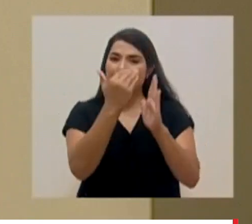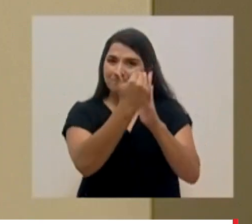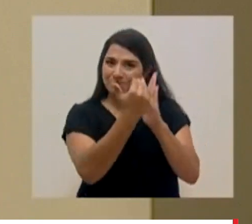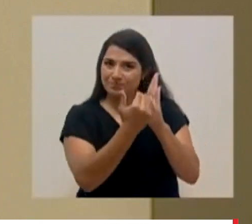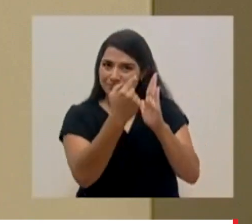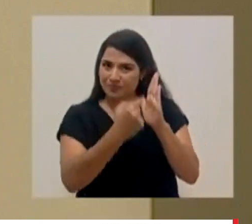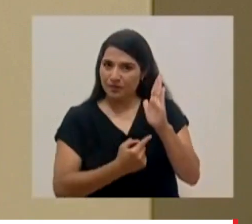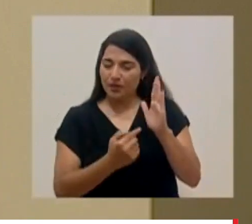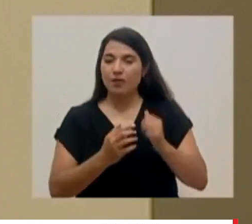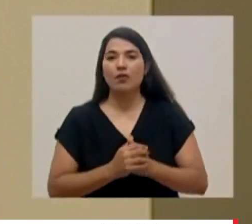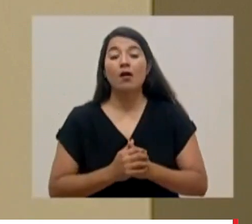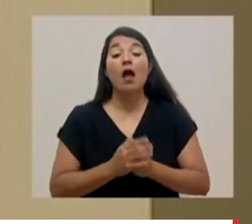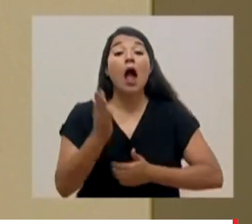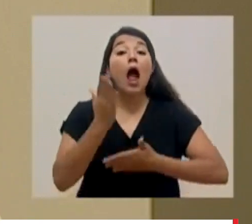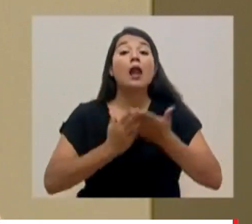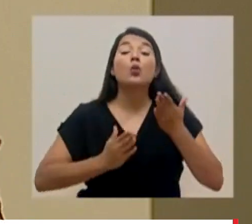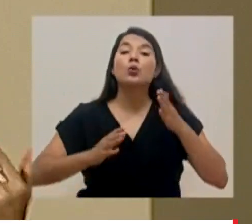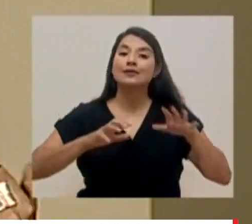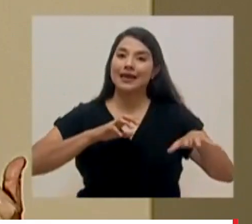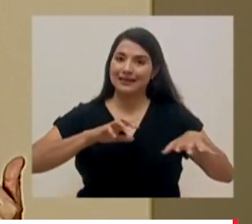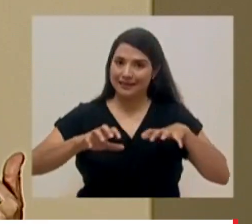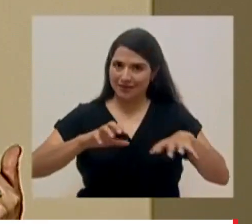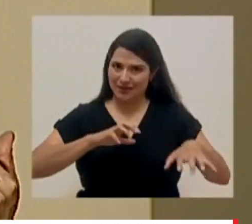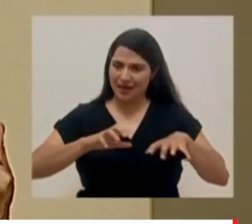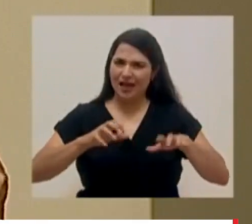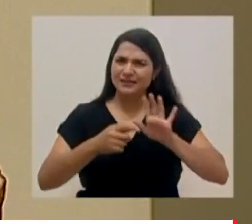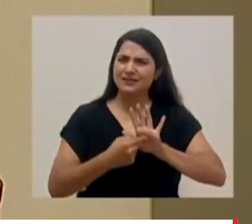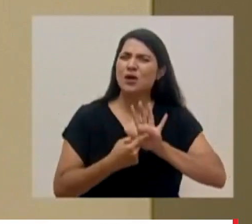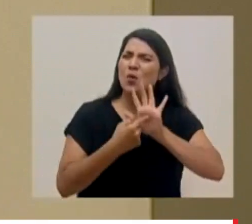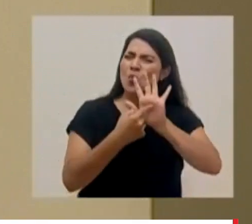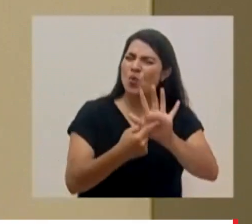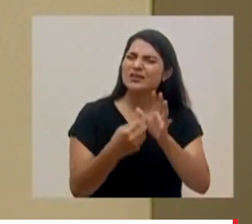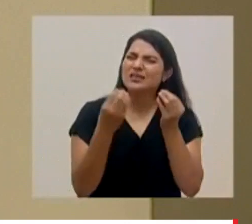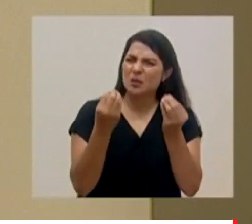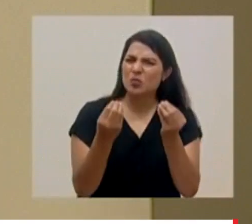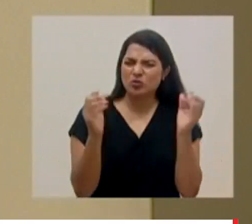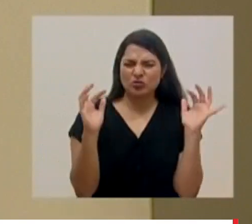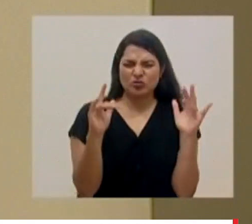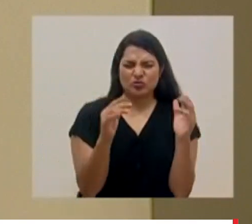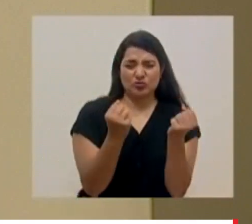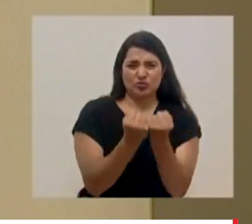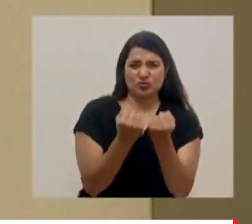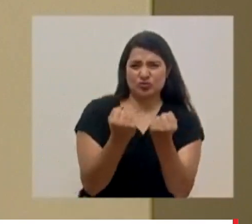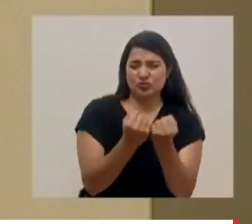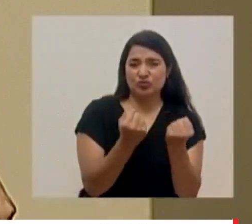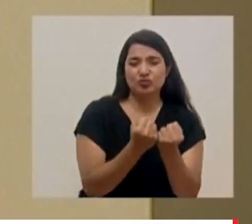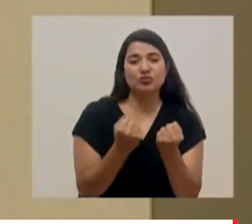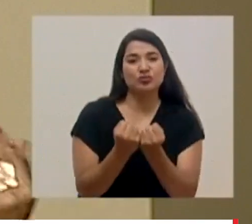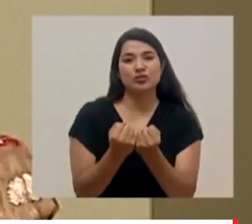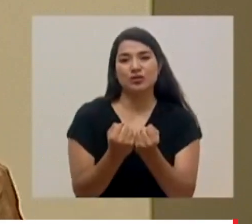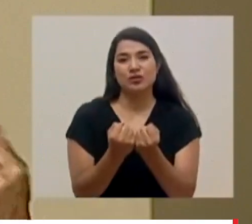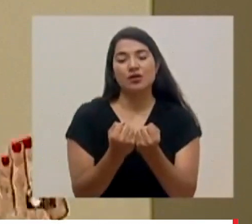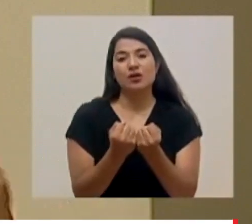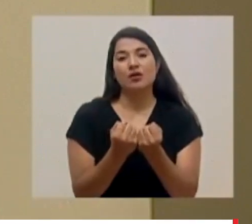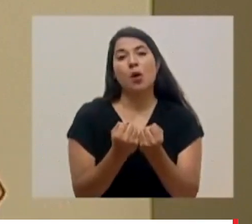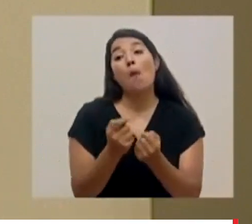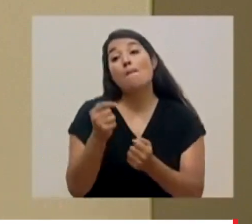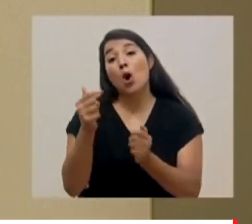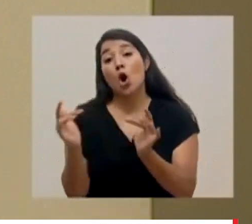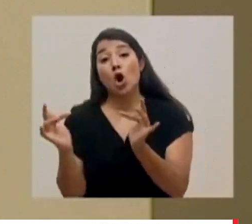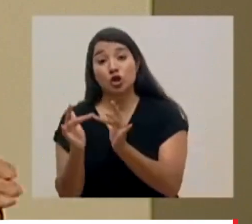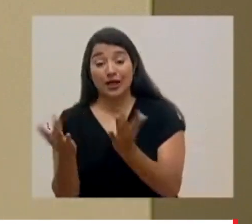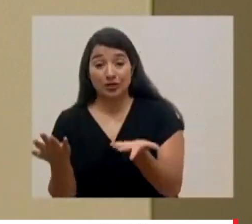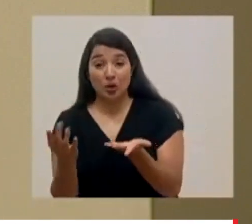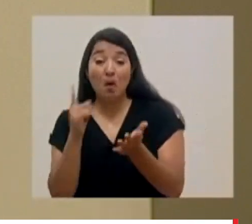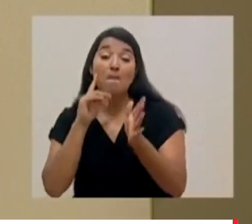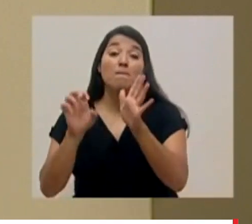mismos. Hay actividades que reflejan mucho aglutinamiento, poco contacto, por ejemplo,